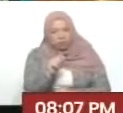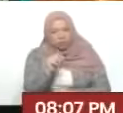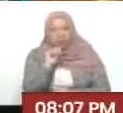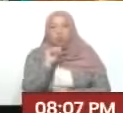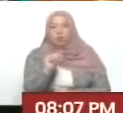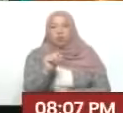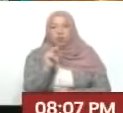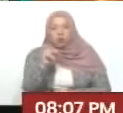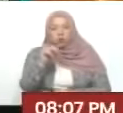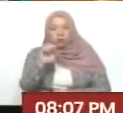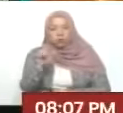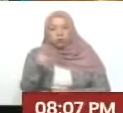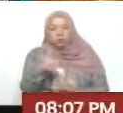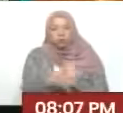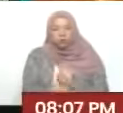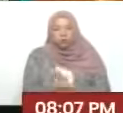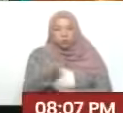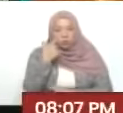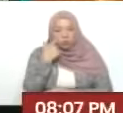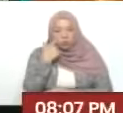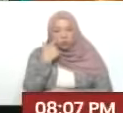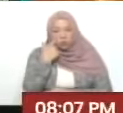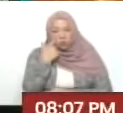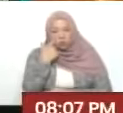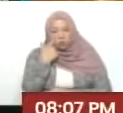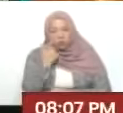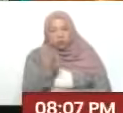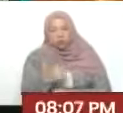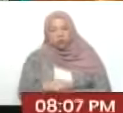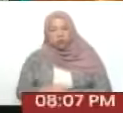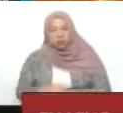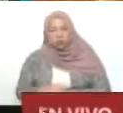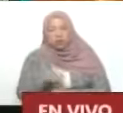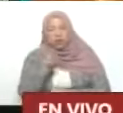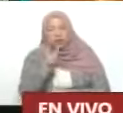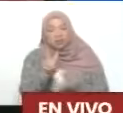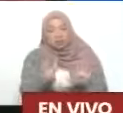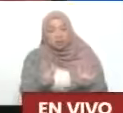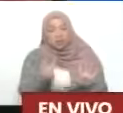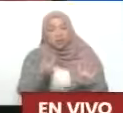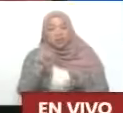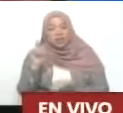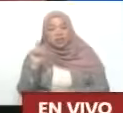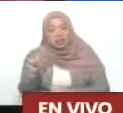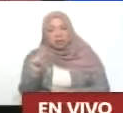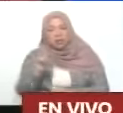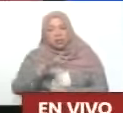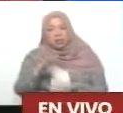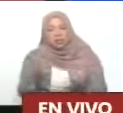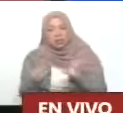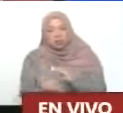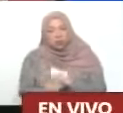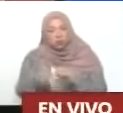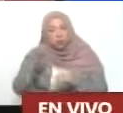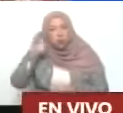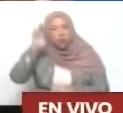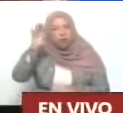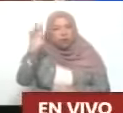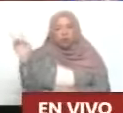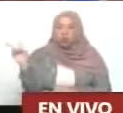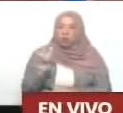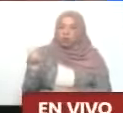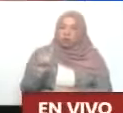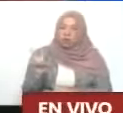Las 7T.net. Y ahí aparece una cosa. Transformaciones que Venezuela necesita rumbo a una nueva época